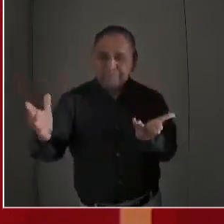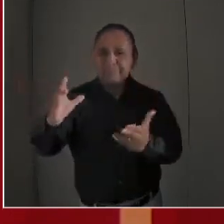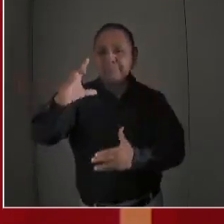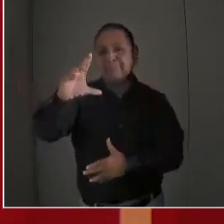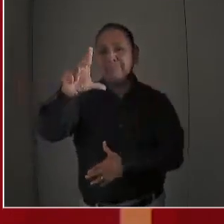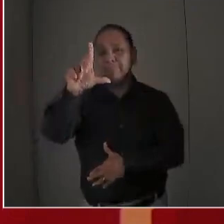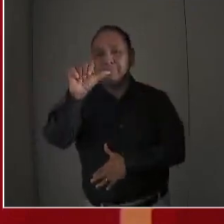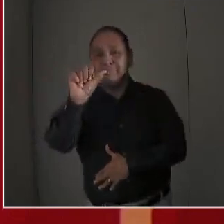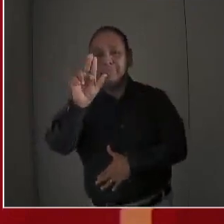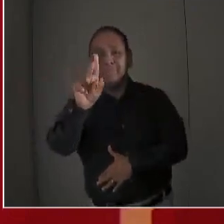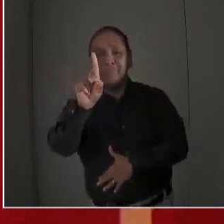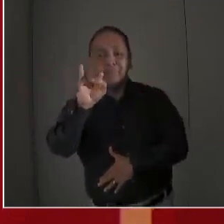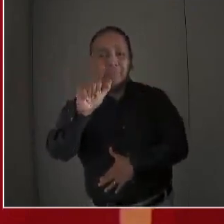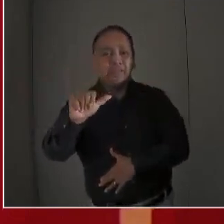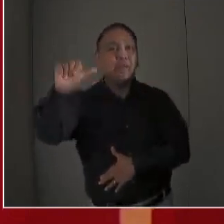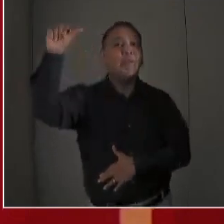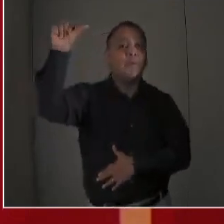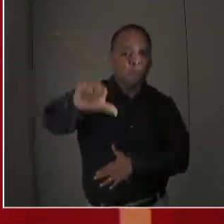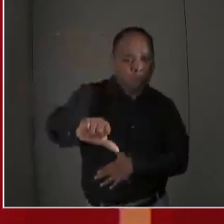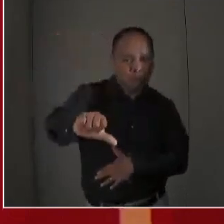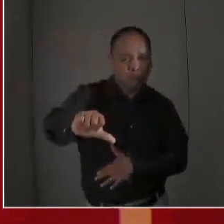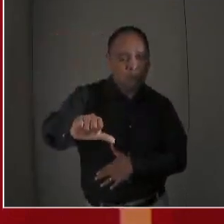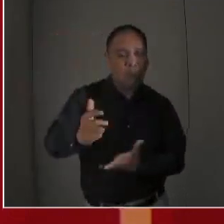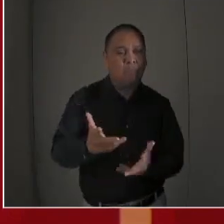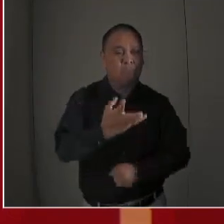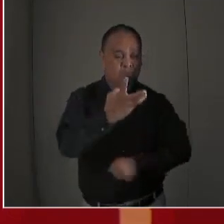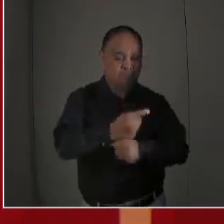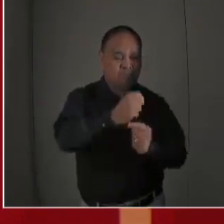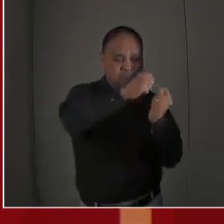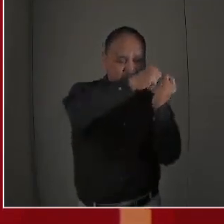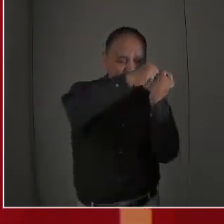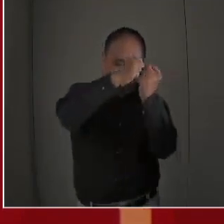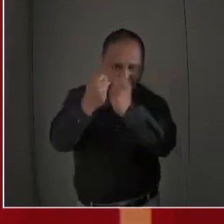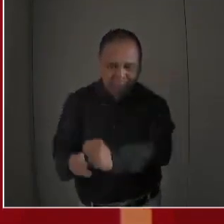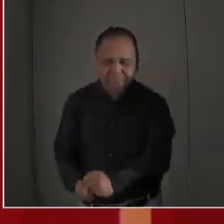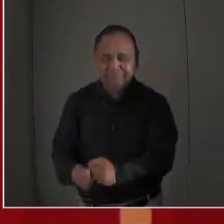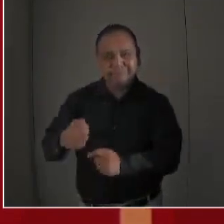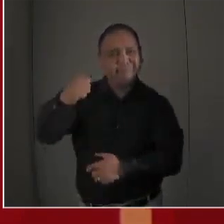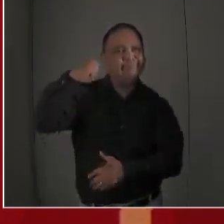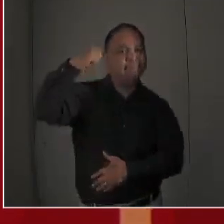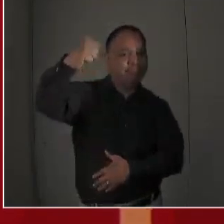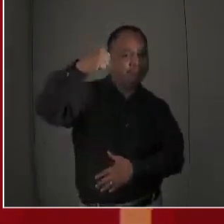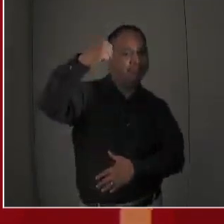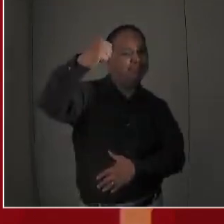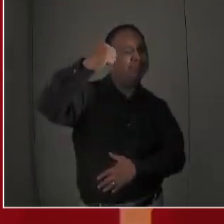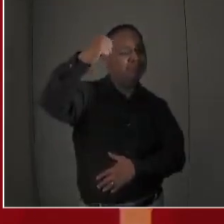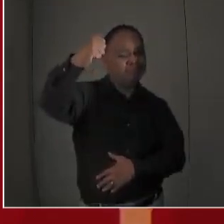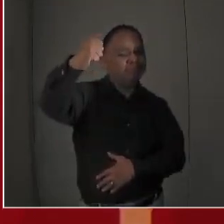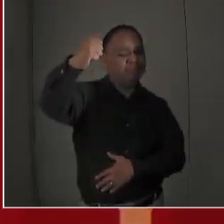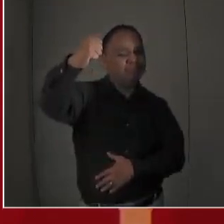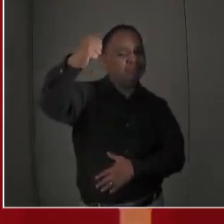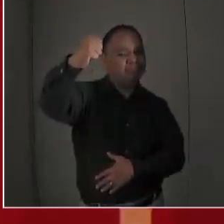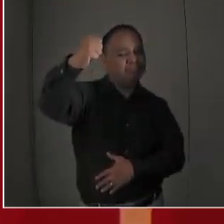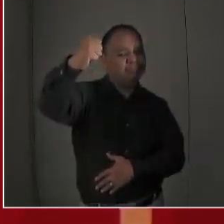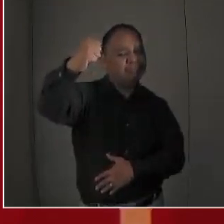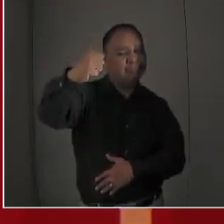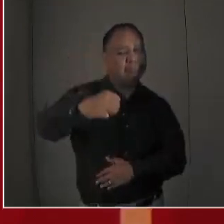con Claudia hoy. ¡Que viva la cuarta transformación de la vida pública de